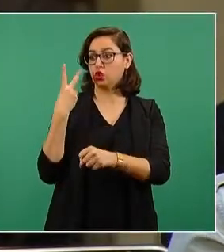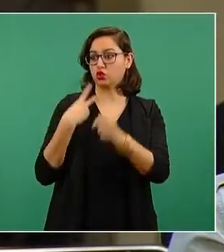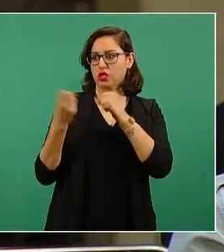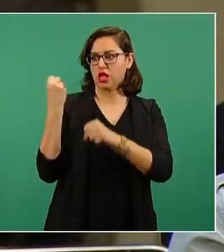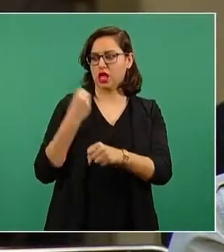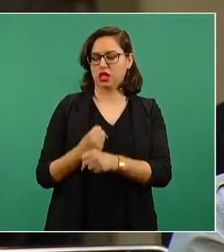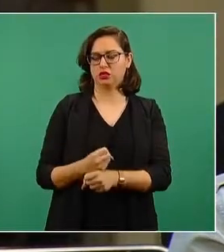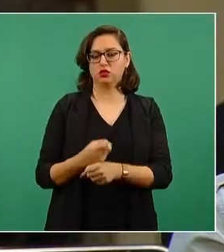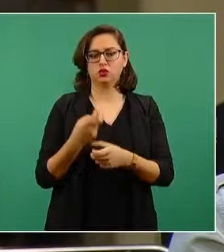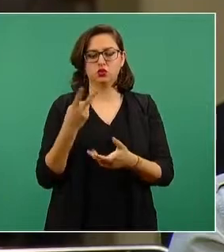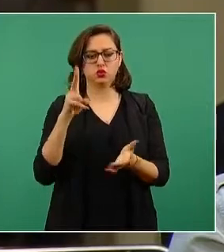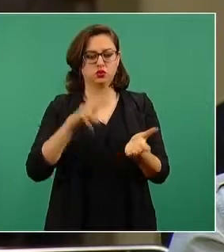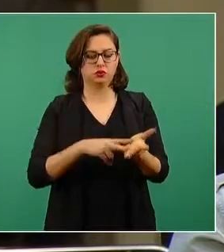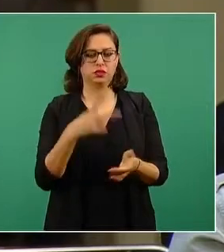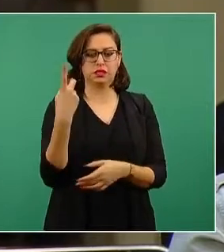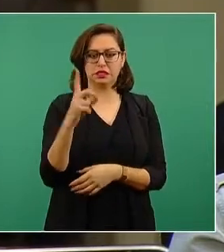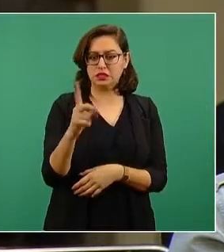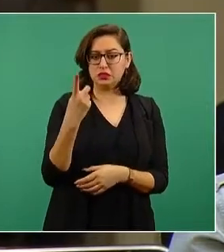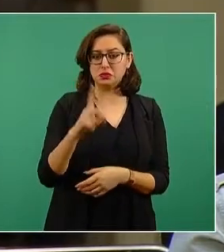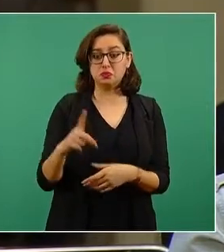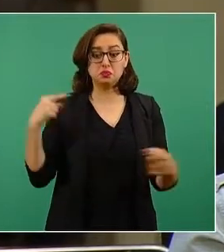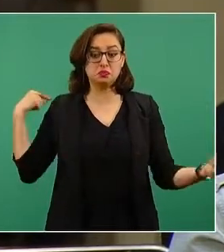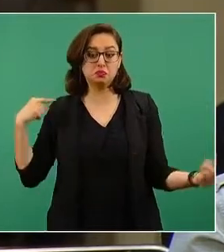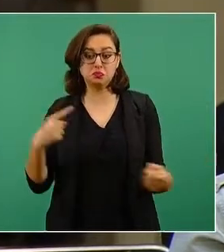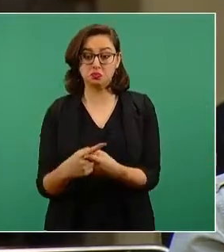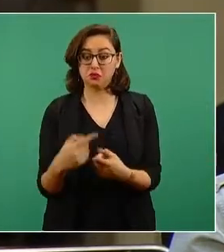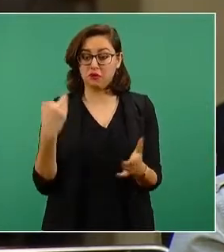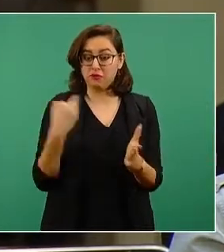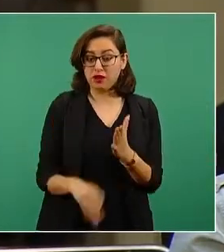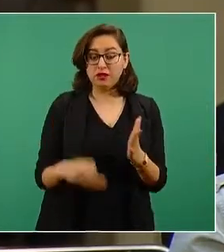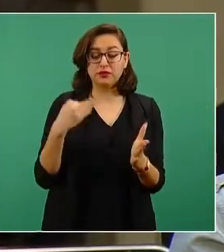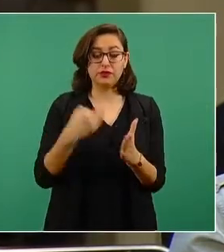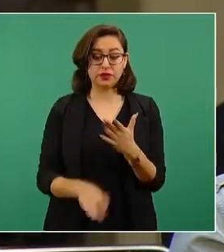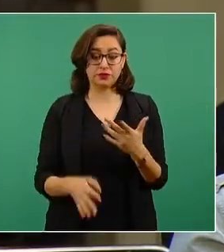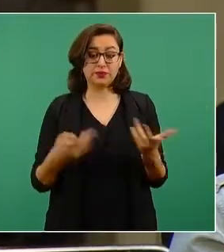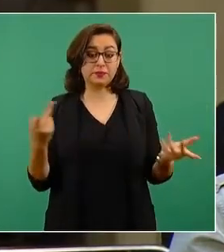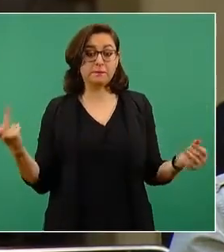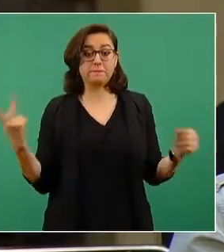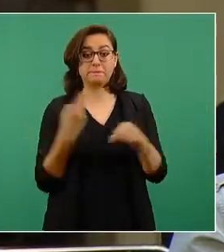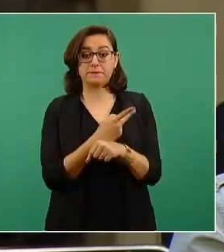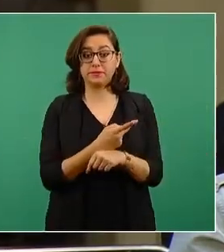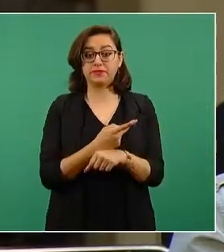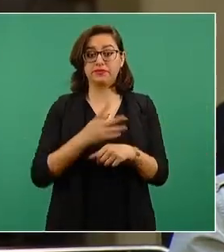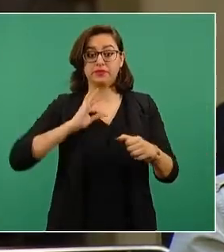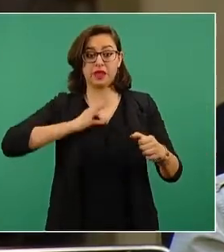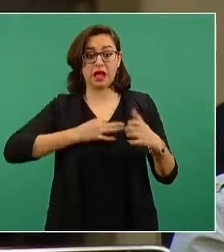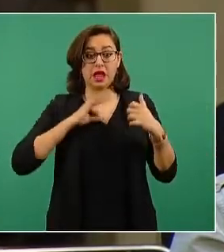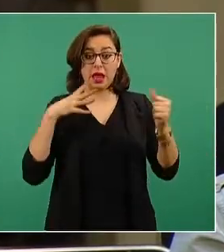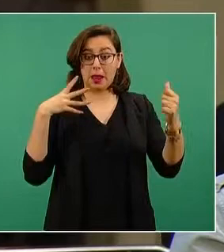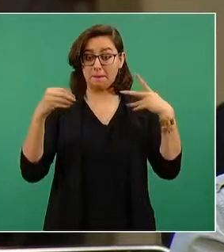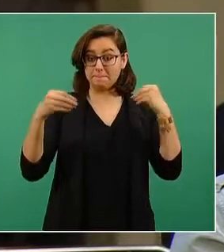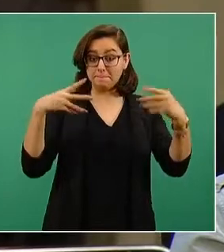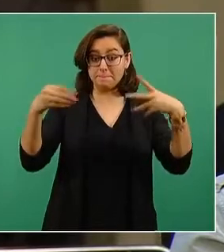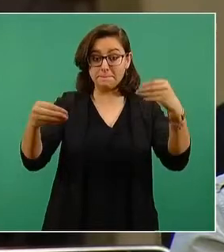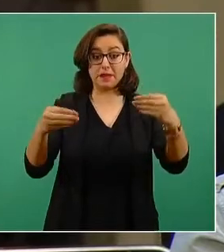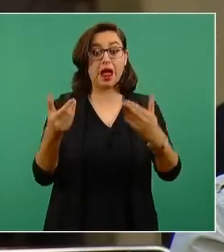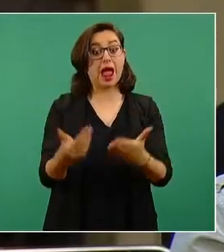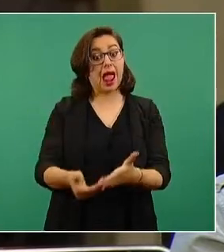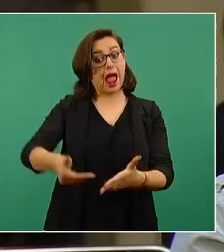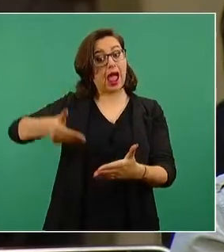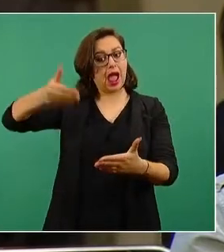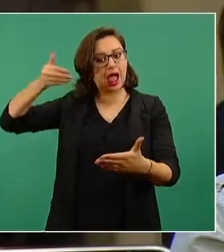quedó en ese pendiente y sumado a esto, antes de que empezara la pandemia, también le planteé